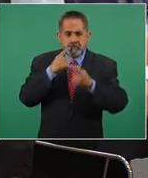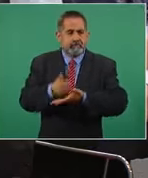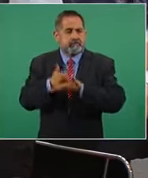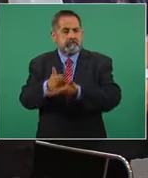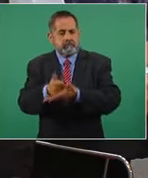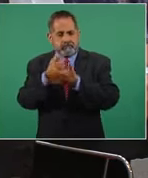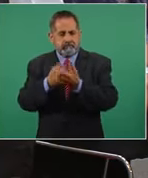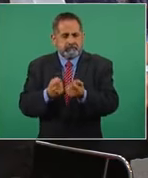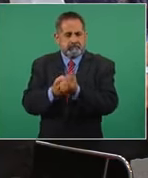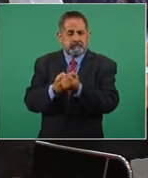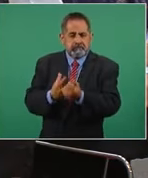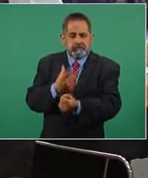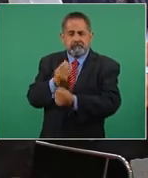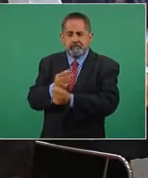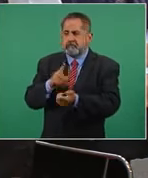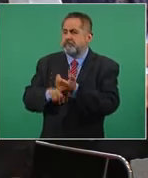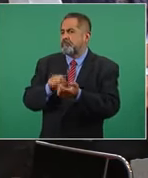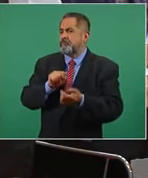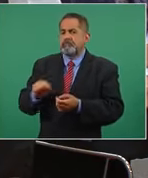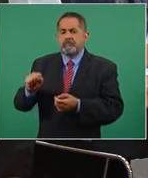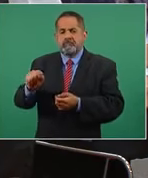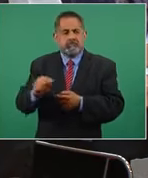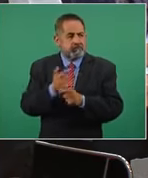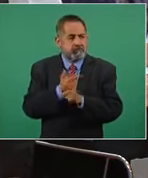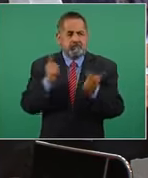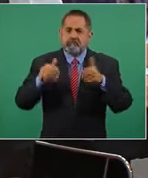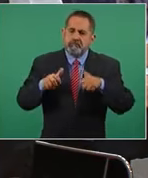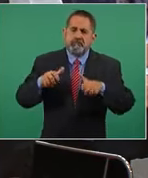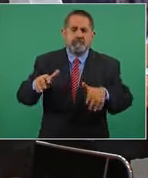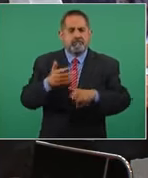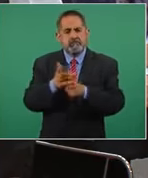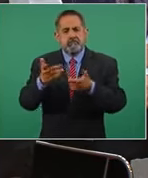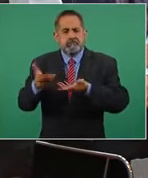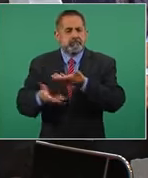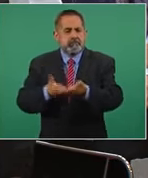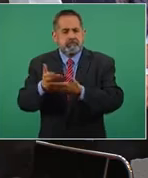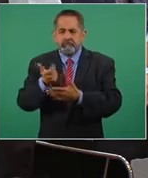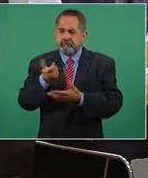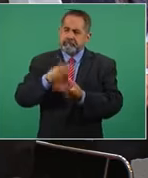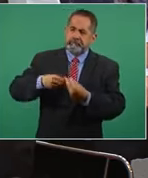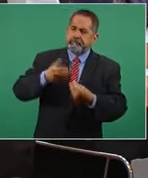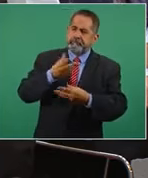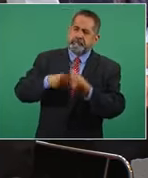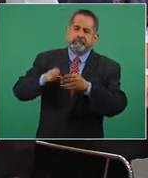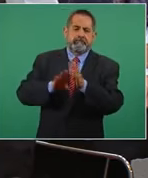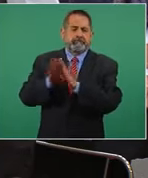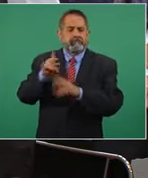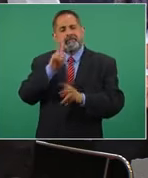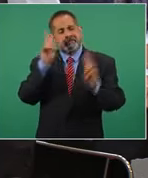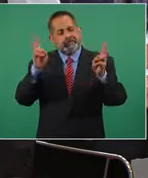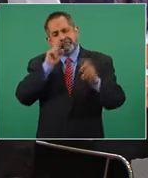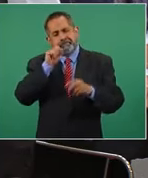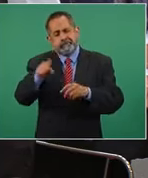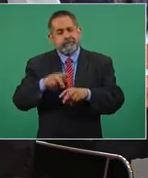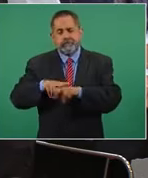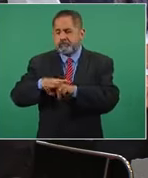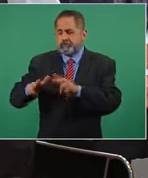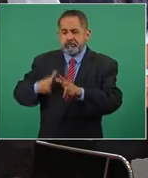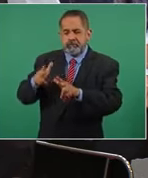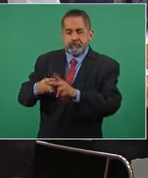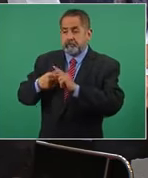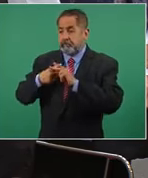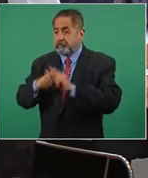al empuje de algunas de las zonas y que puedan ofrecer servicios. Y bueno, que esto les pueda ayudar, sobre todo también aunado al tema de las obras del Tren Maya antes